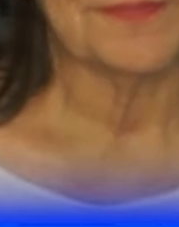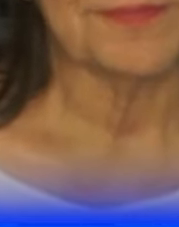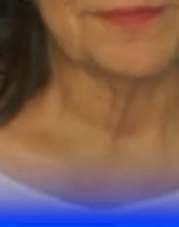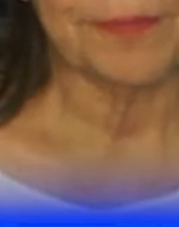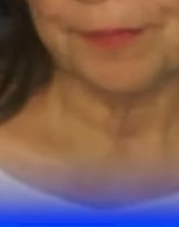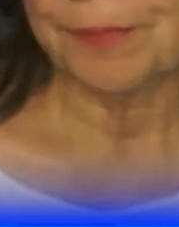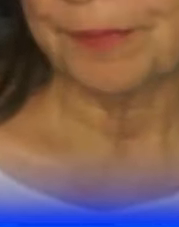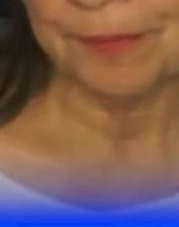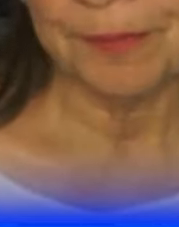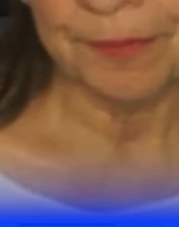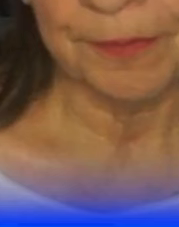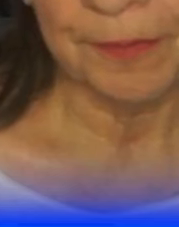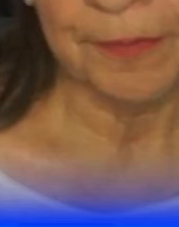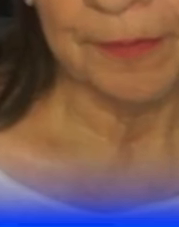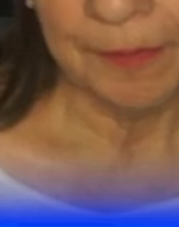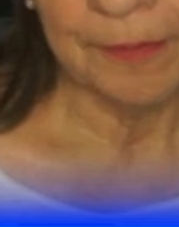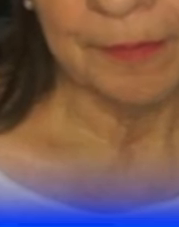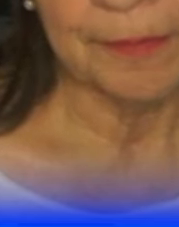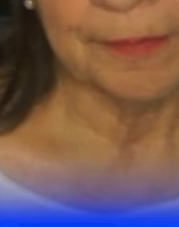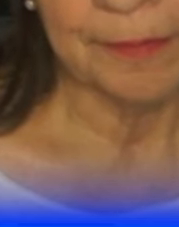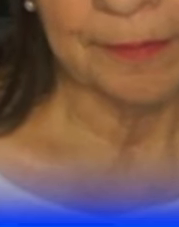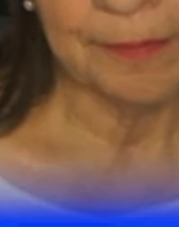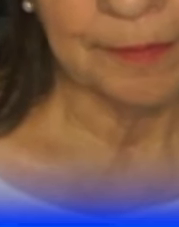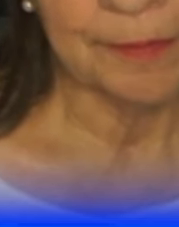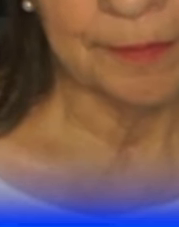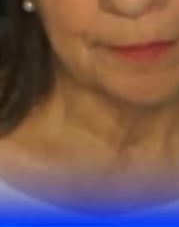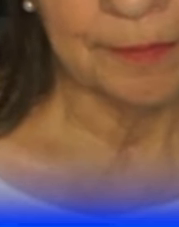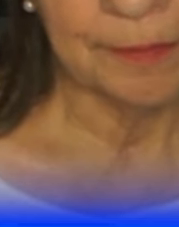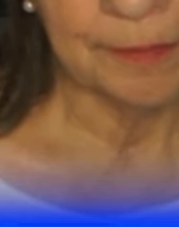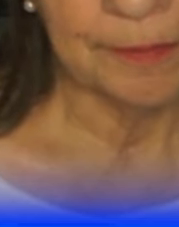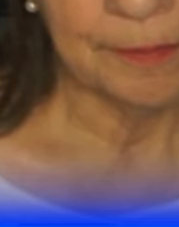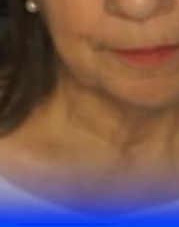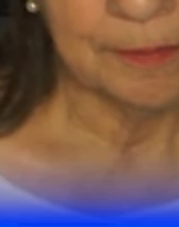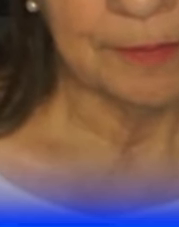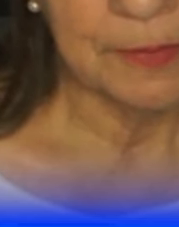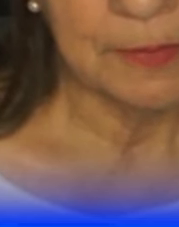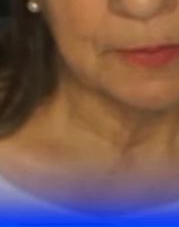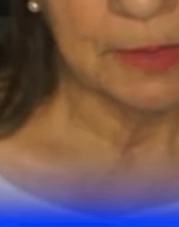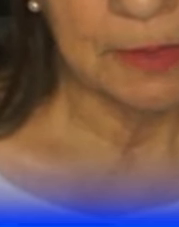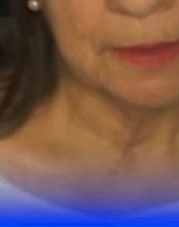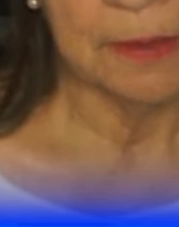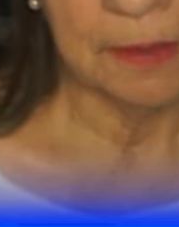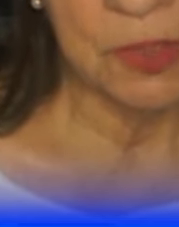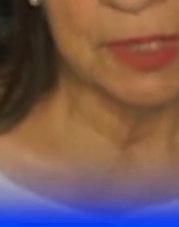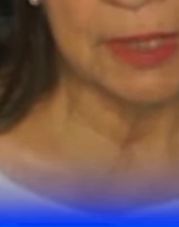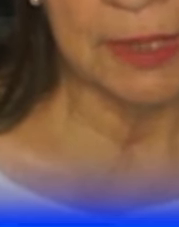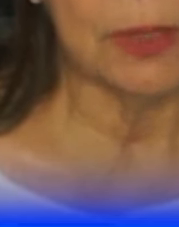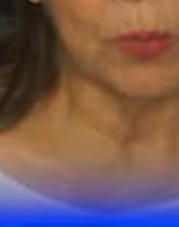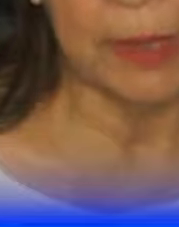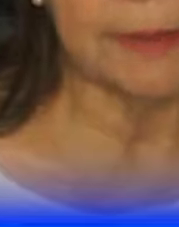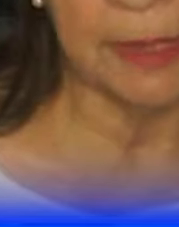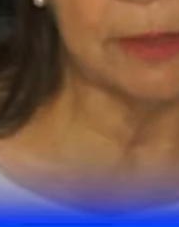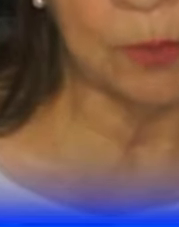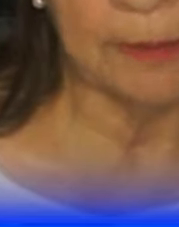trayéndolas en las reacciones para, como dice la tía, no dejar de visibilizar la tremenda obra que Sí, hace.